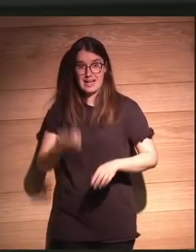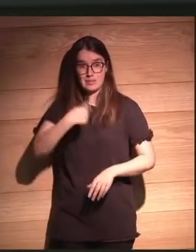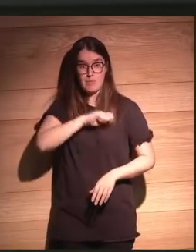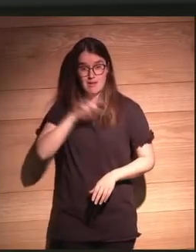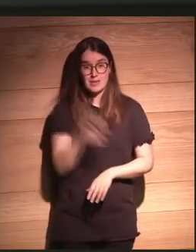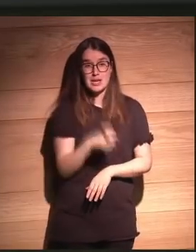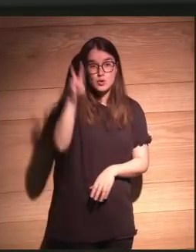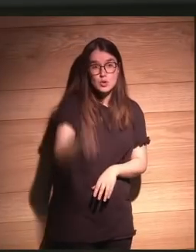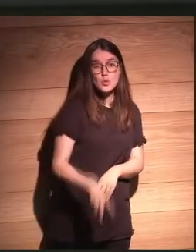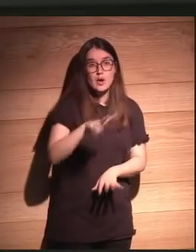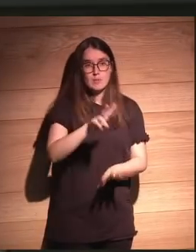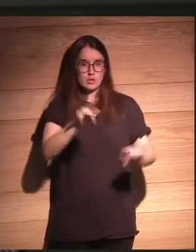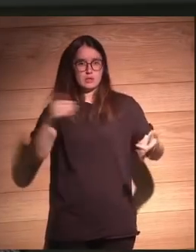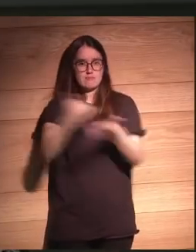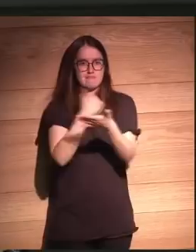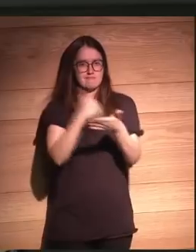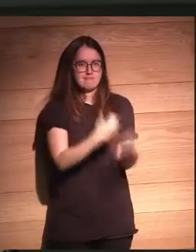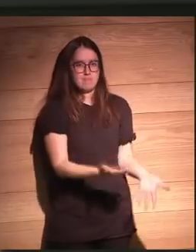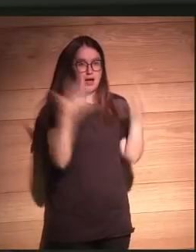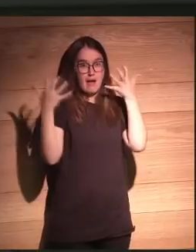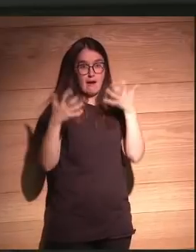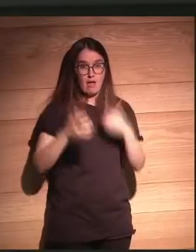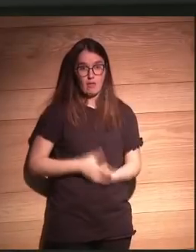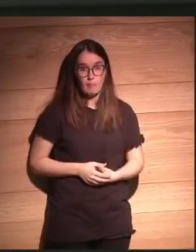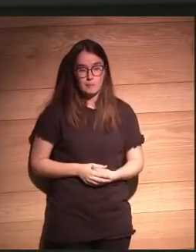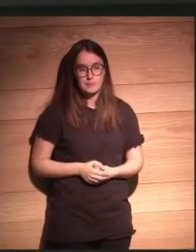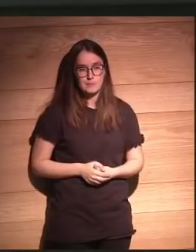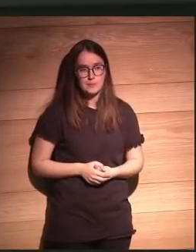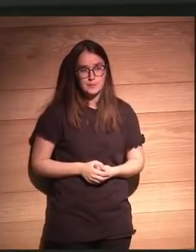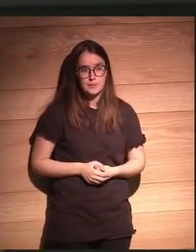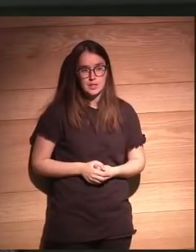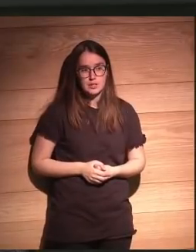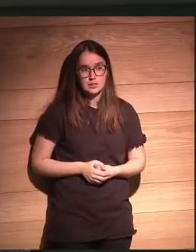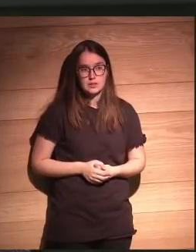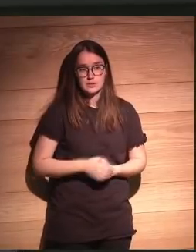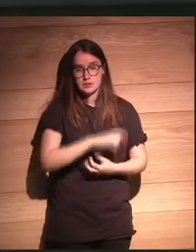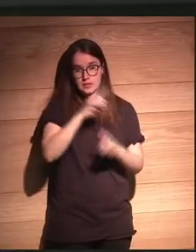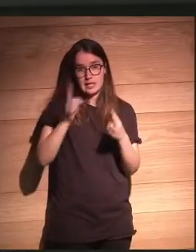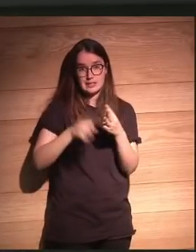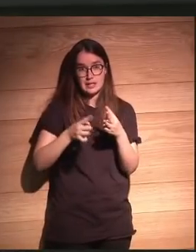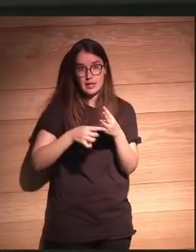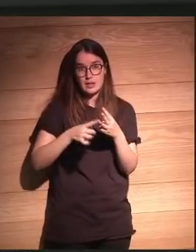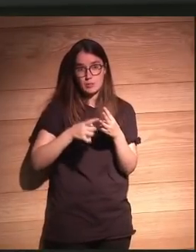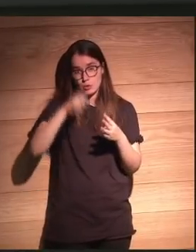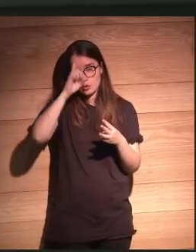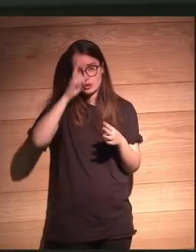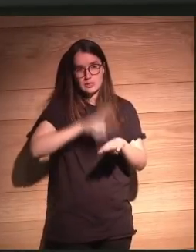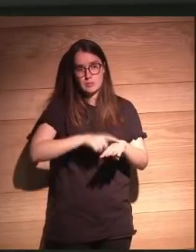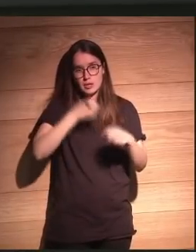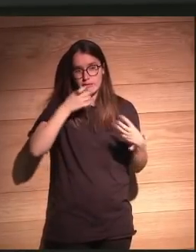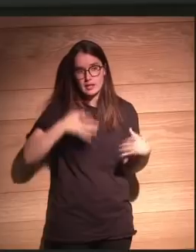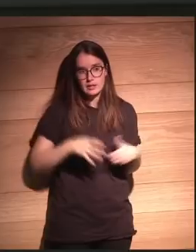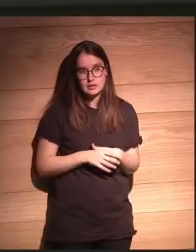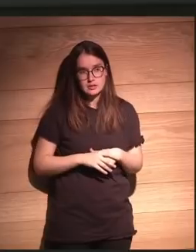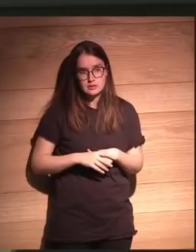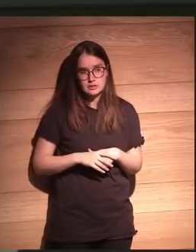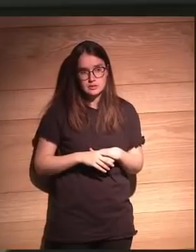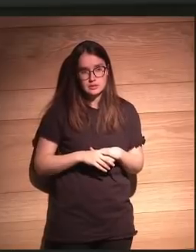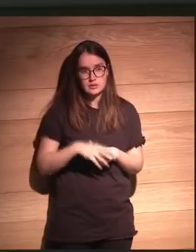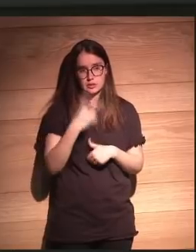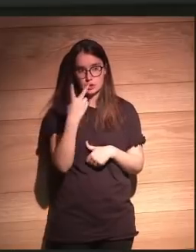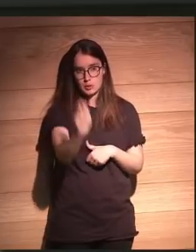país, pero en cambio sí que van a obtener beneficios de esas viviendas. Y el tercer punto, no sé cómo voy de tiempo. ¿Perdón? Un